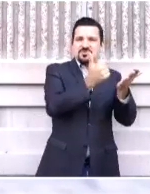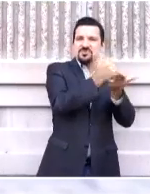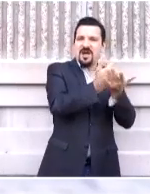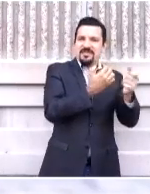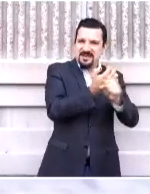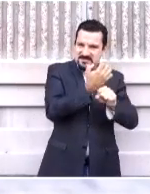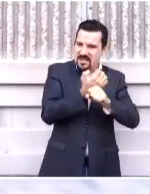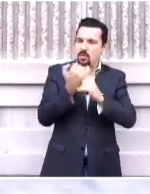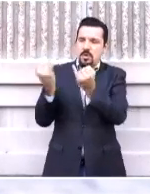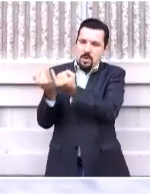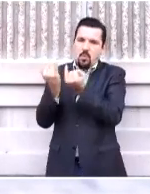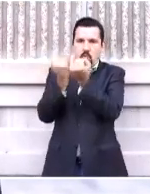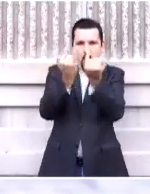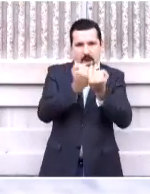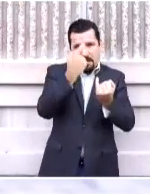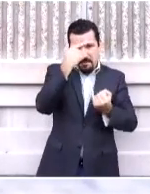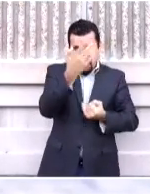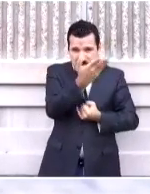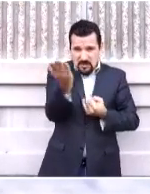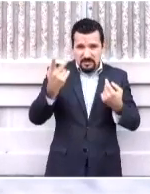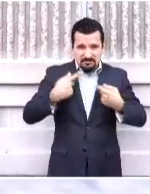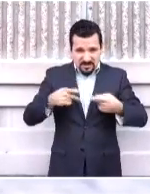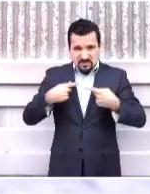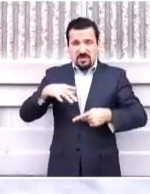comunidad tenga bajo